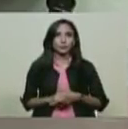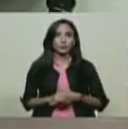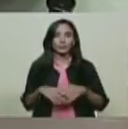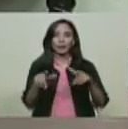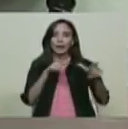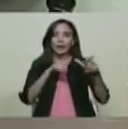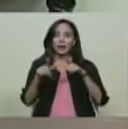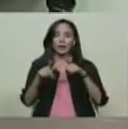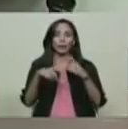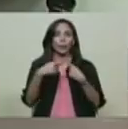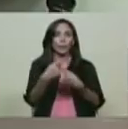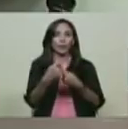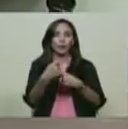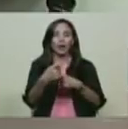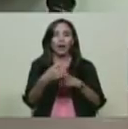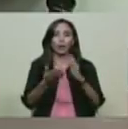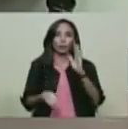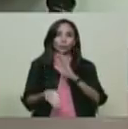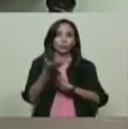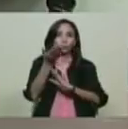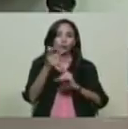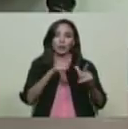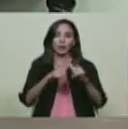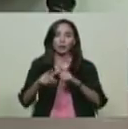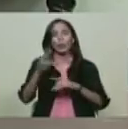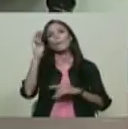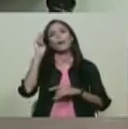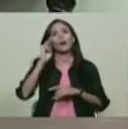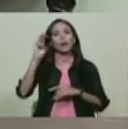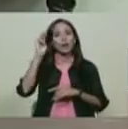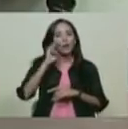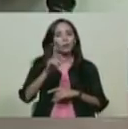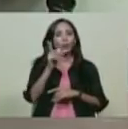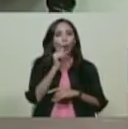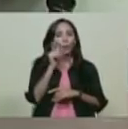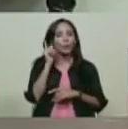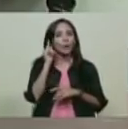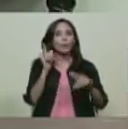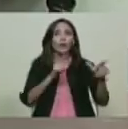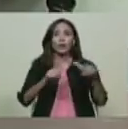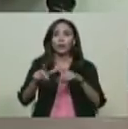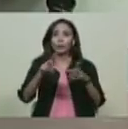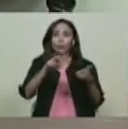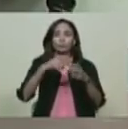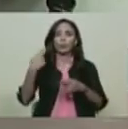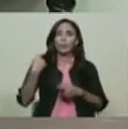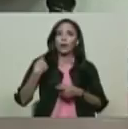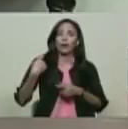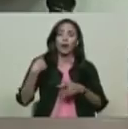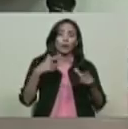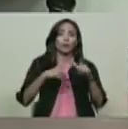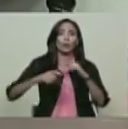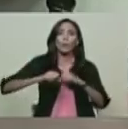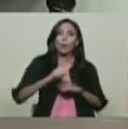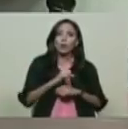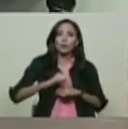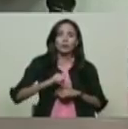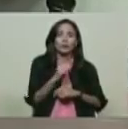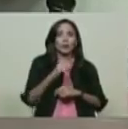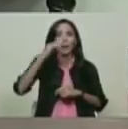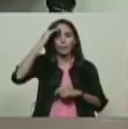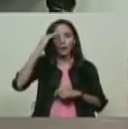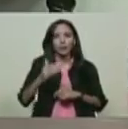sido cancelado en el sector de maestros, maestras, policías, militares,